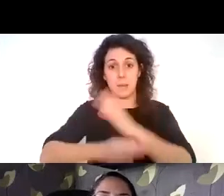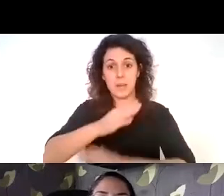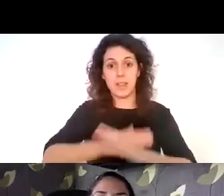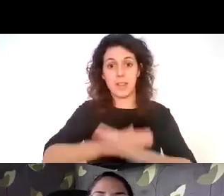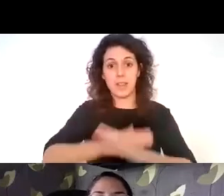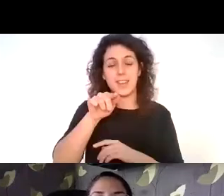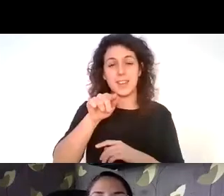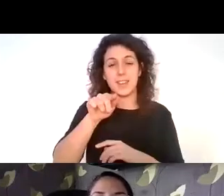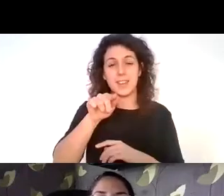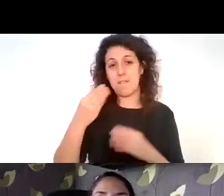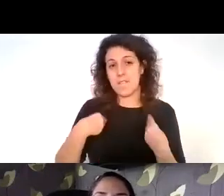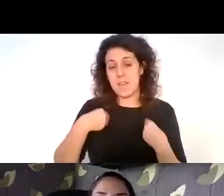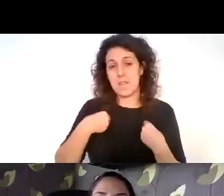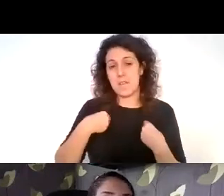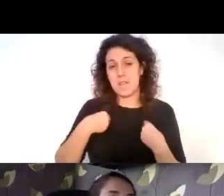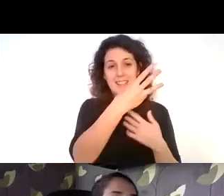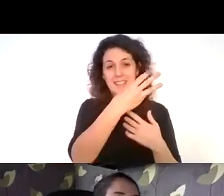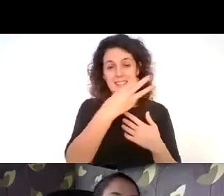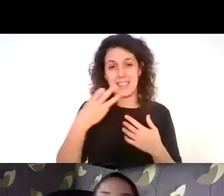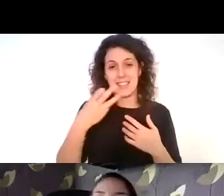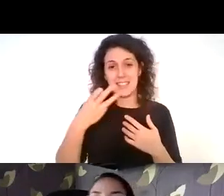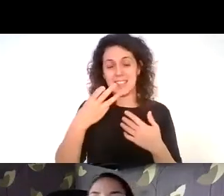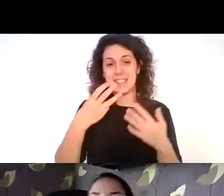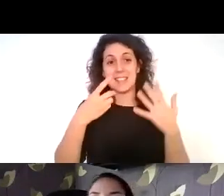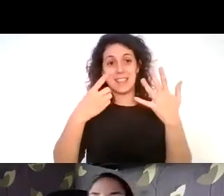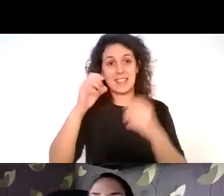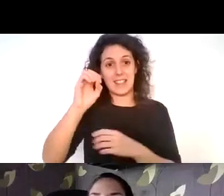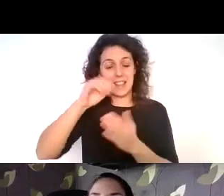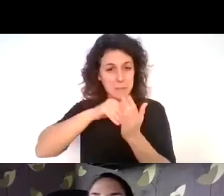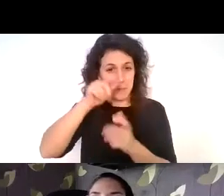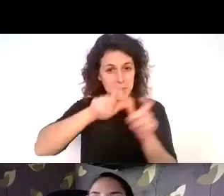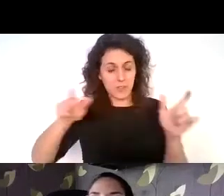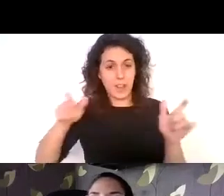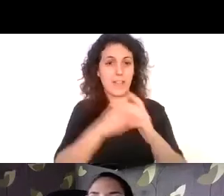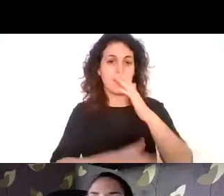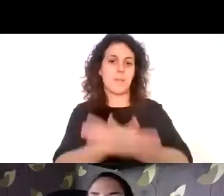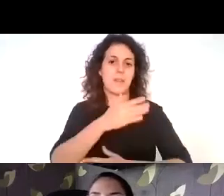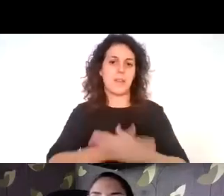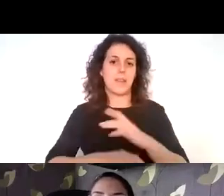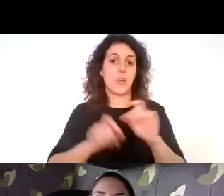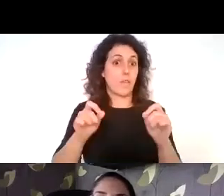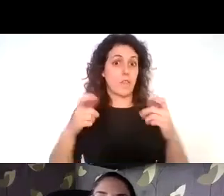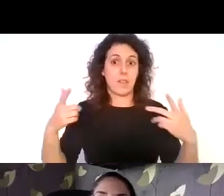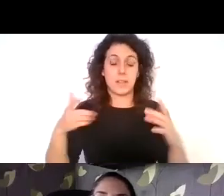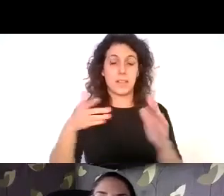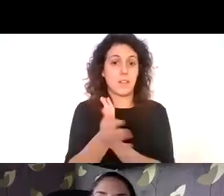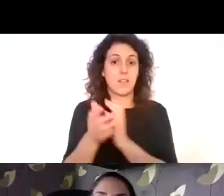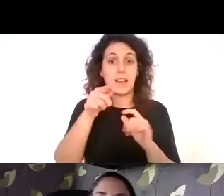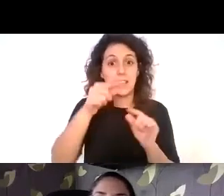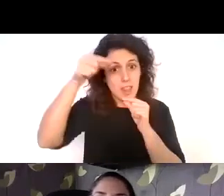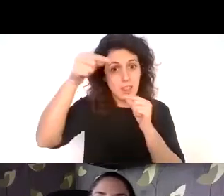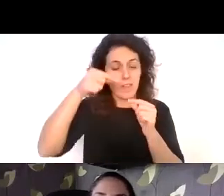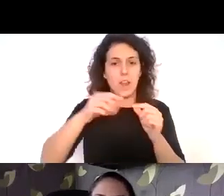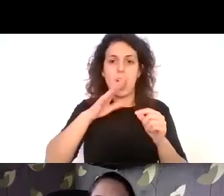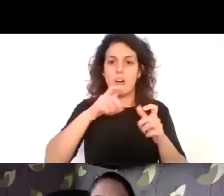habitan alrededor de 370.000 personas con discapacidad. Extraoficialmente se espera que esa cifra haya aumentado